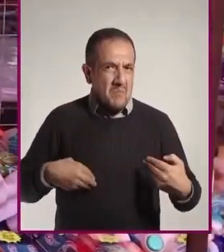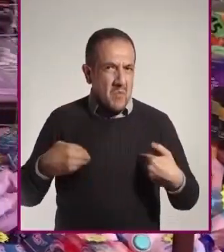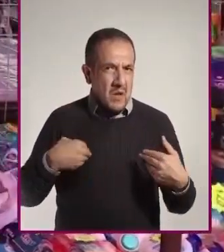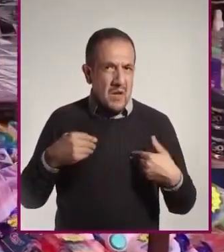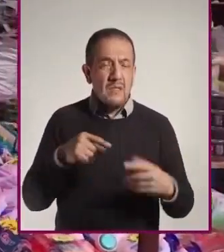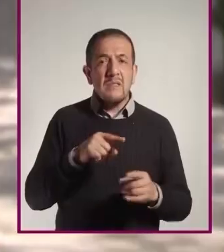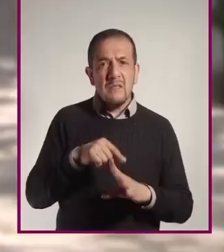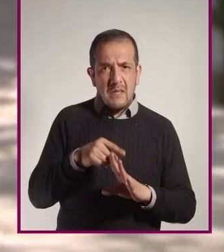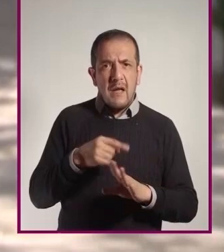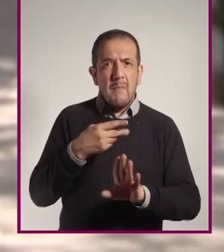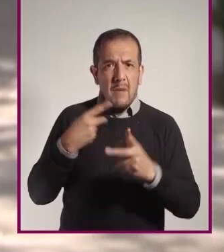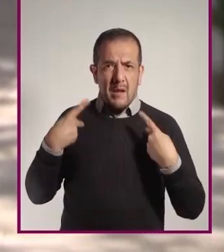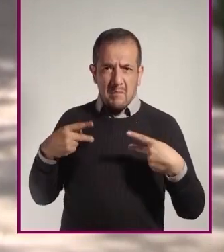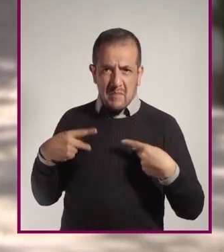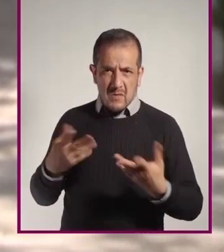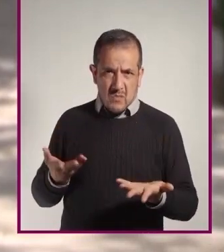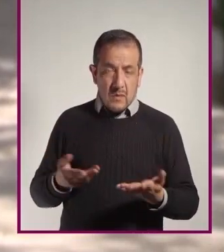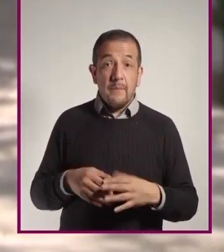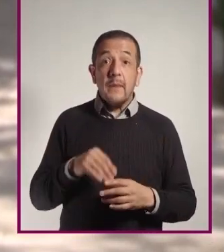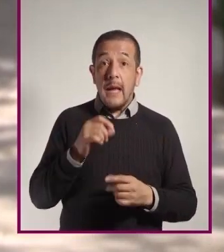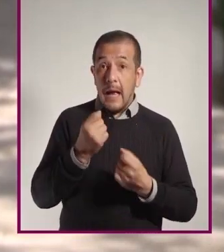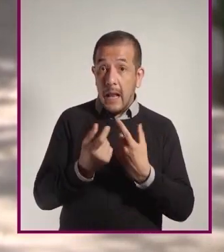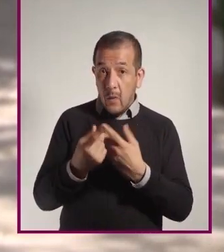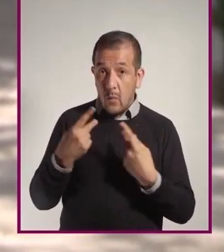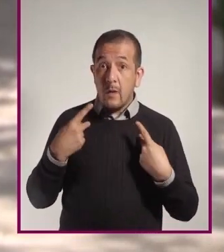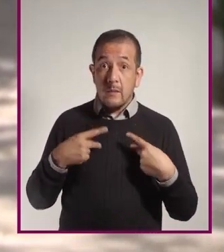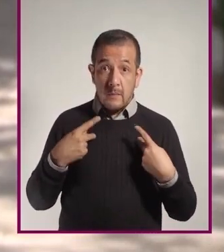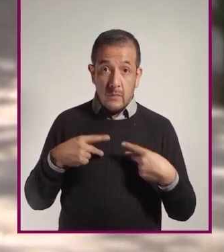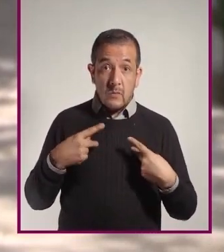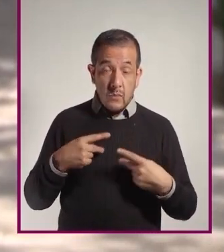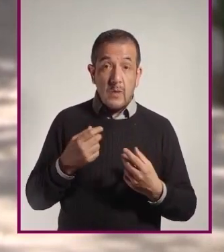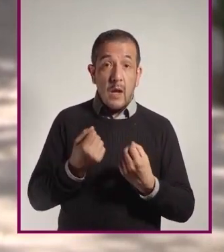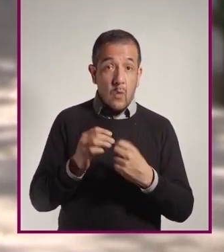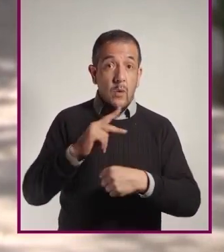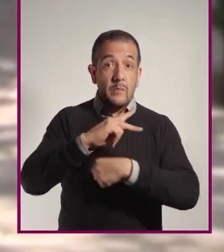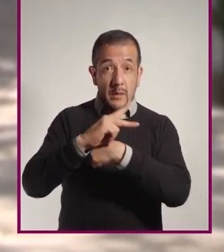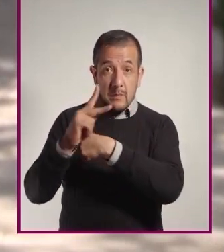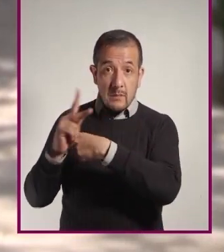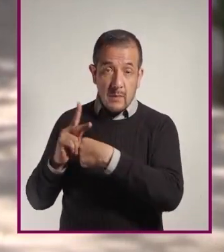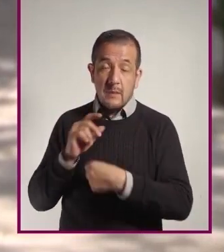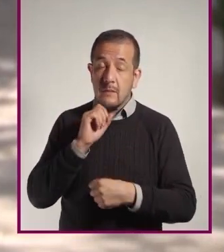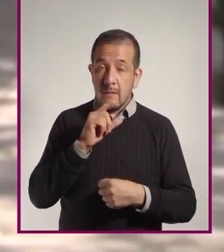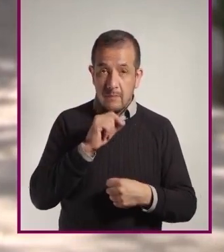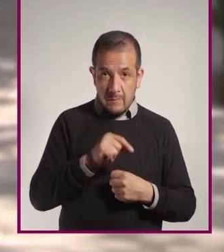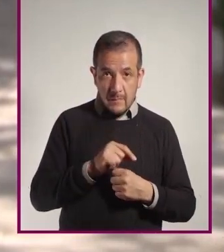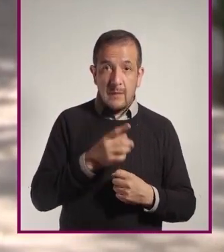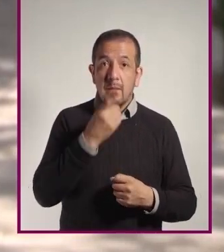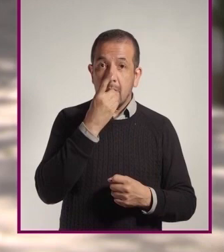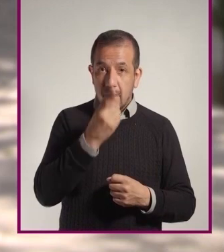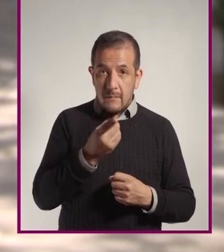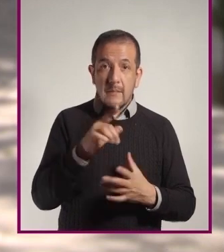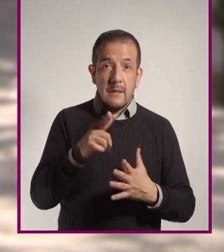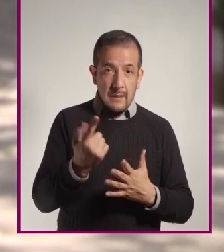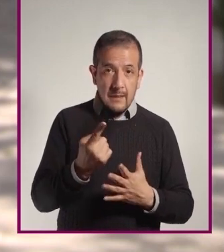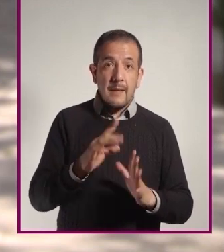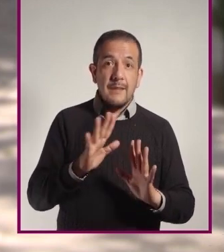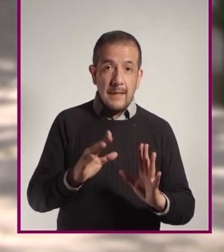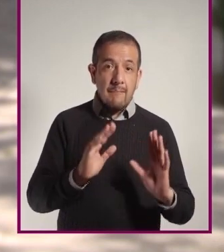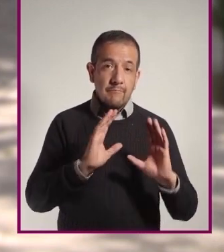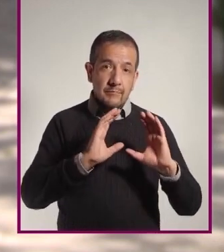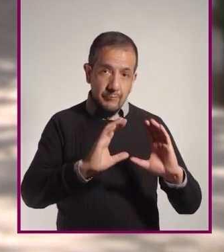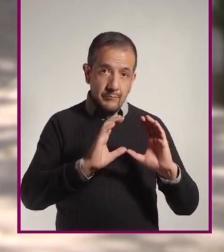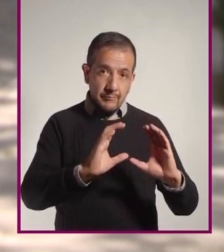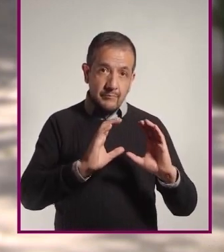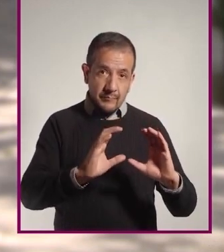las personas. Pocas son las ciudades que han empezado campañas para disminuir los efectos provocados por el ruido. A partir